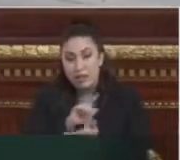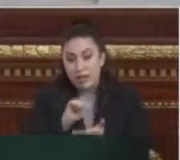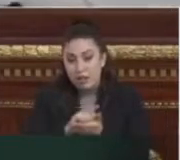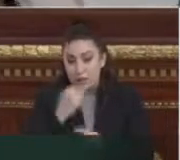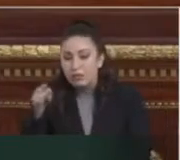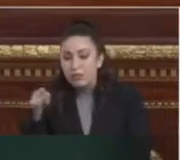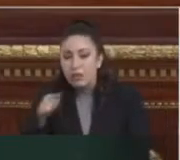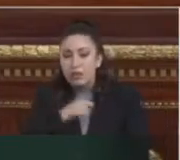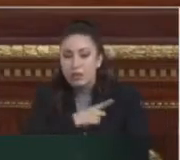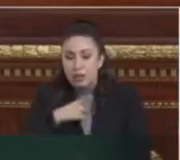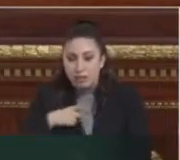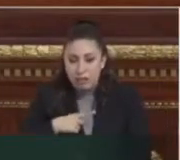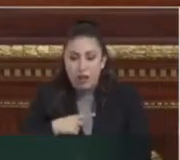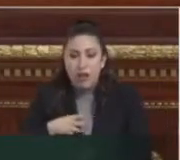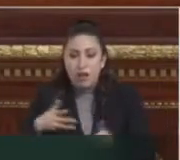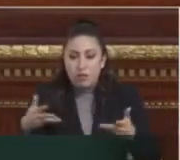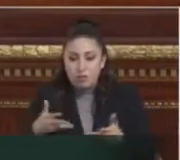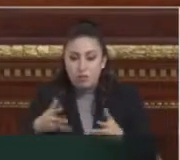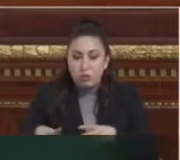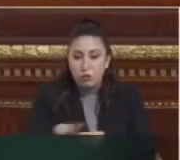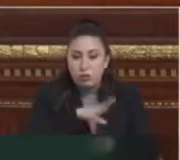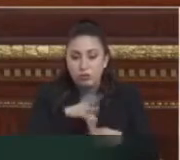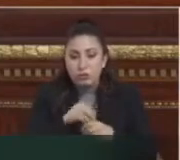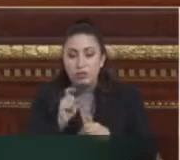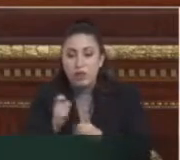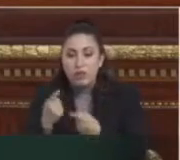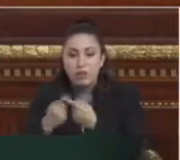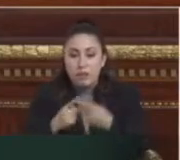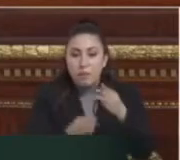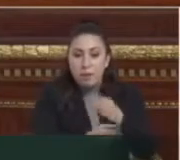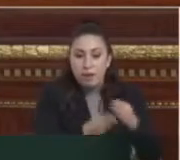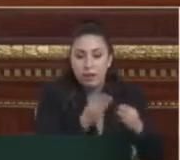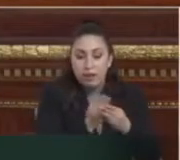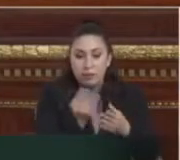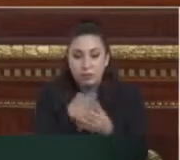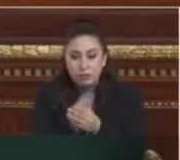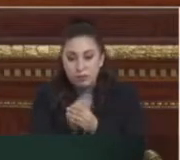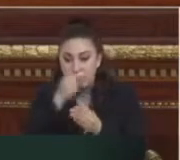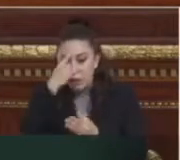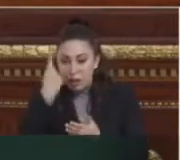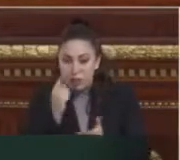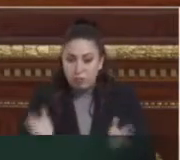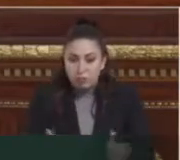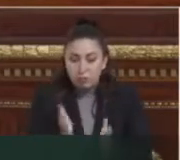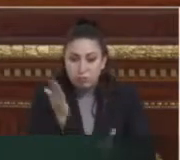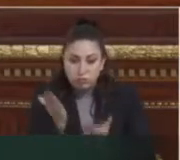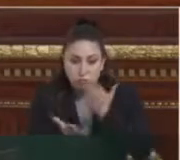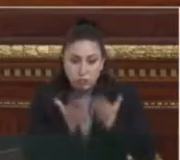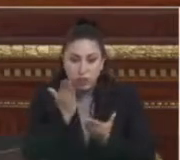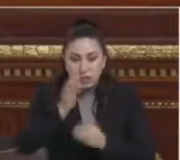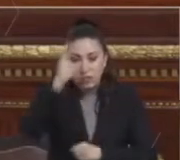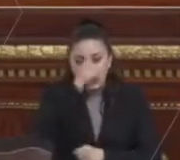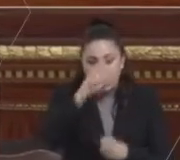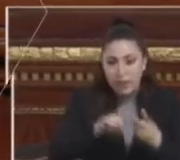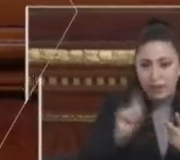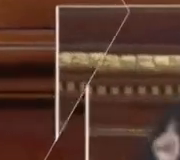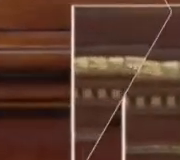estímulo y formación de lectores adecuados para cada nivel educativo, enfocado a educandos, docentes y padres de familia.